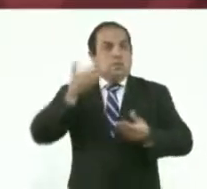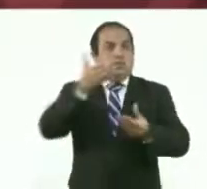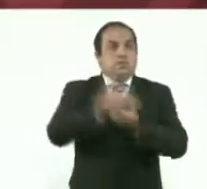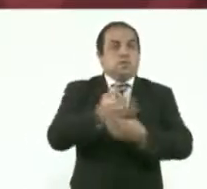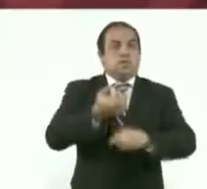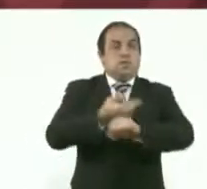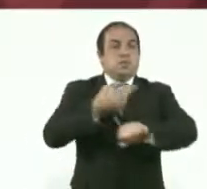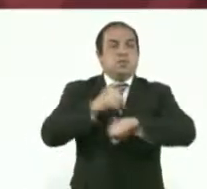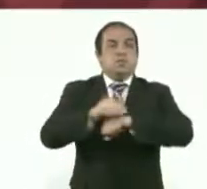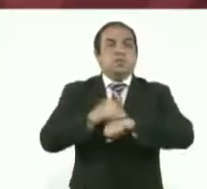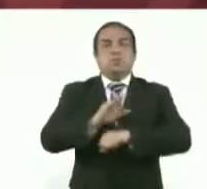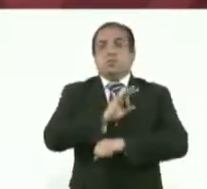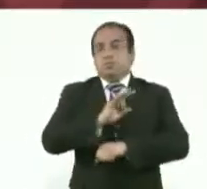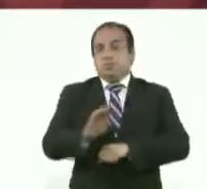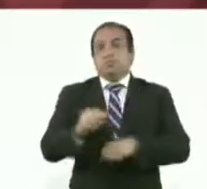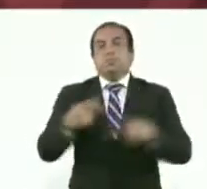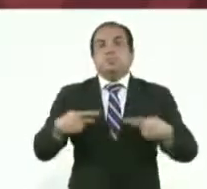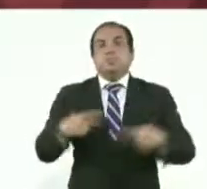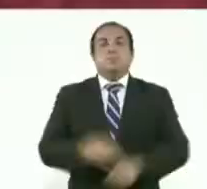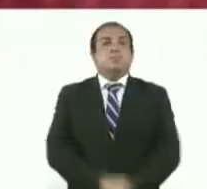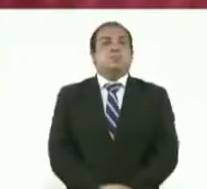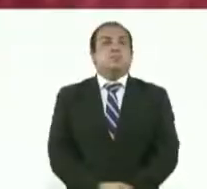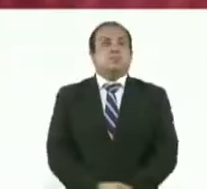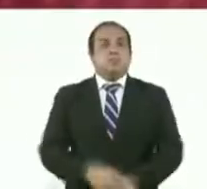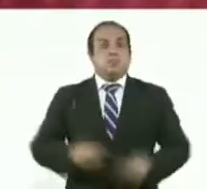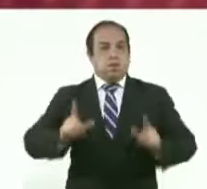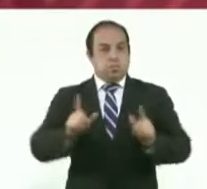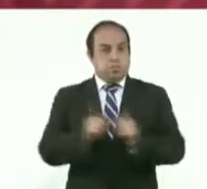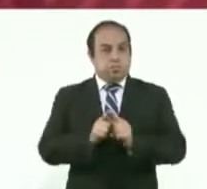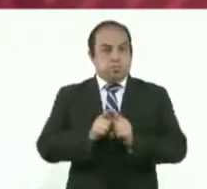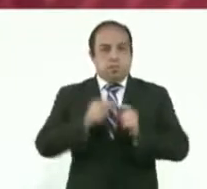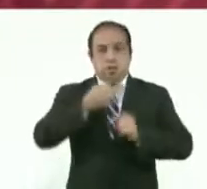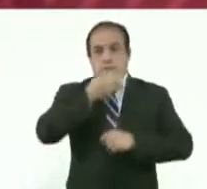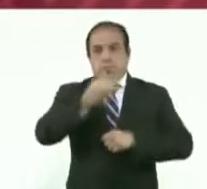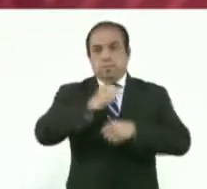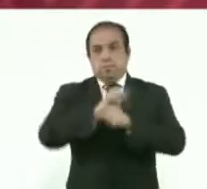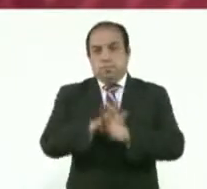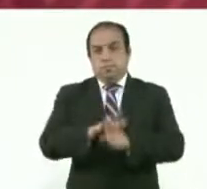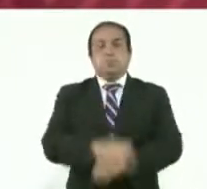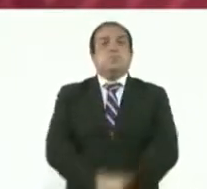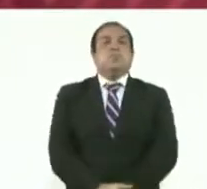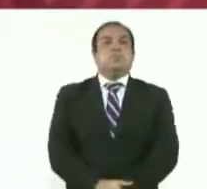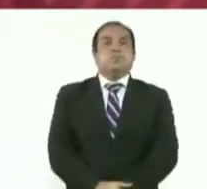el mayor número de personas posible. Sería eso los anuncios del COVID. Gracias.